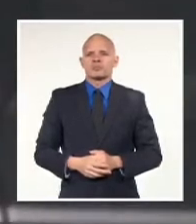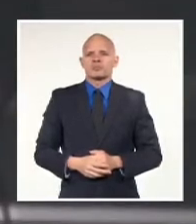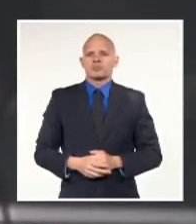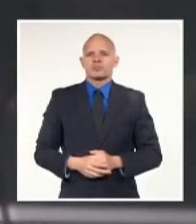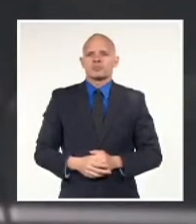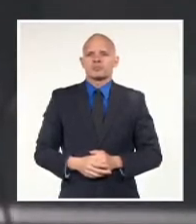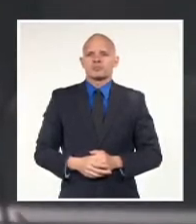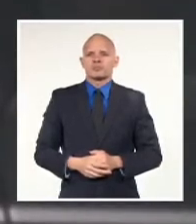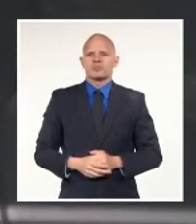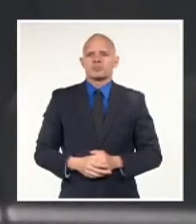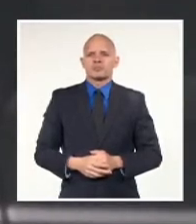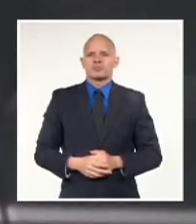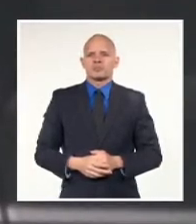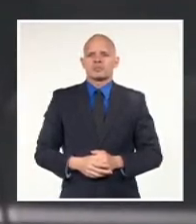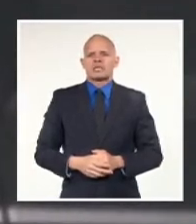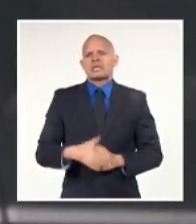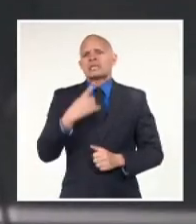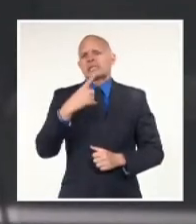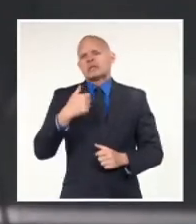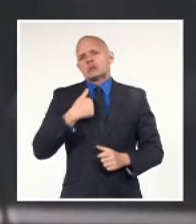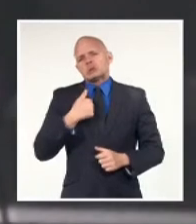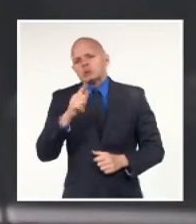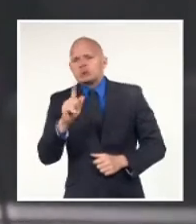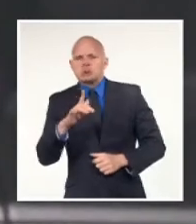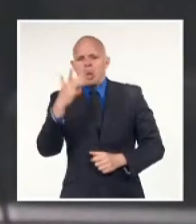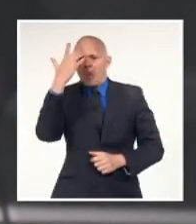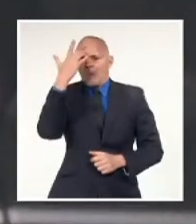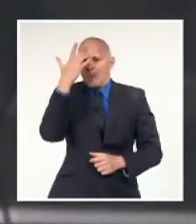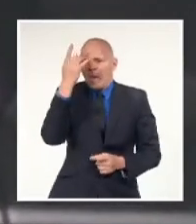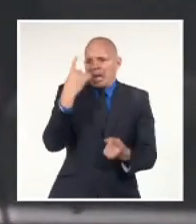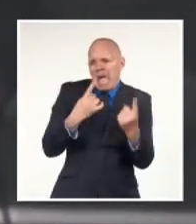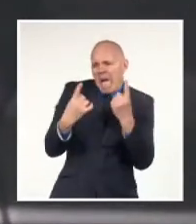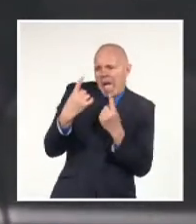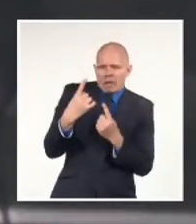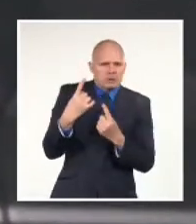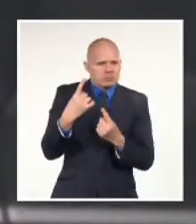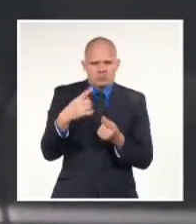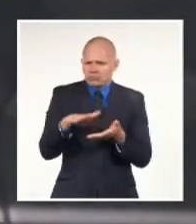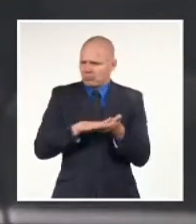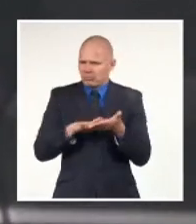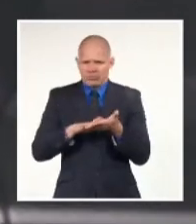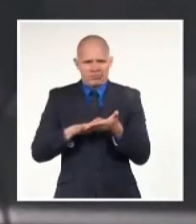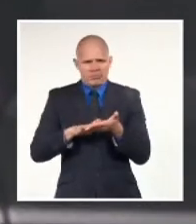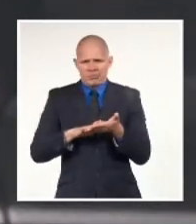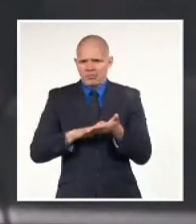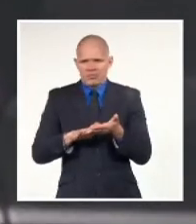family? I'm not sorry for what I did. I'm not sorry.